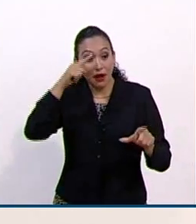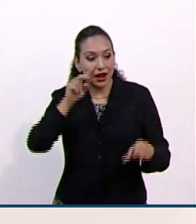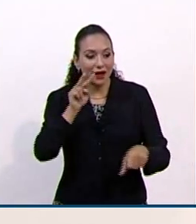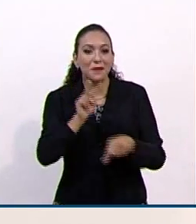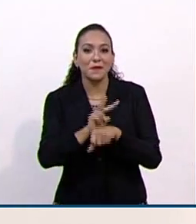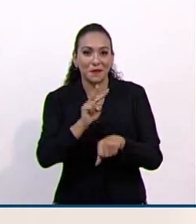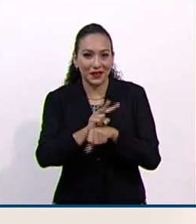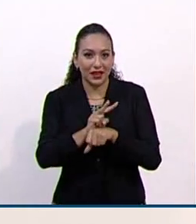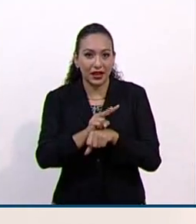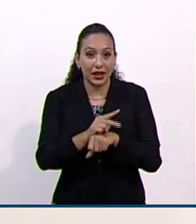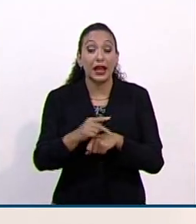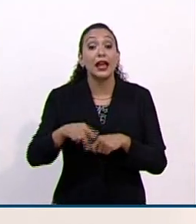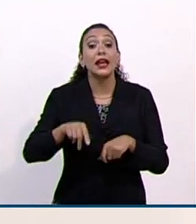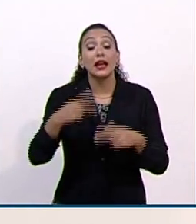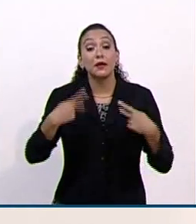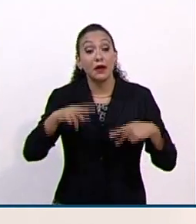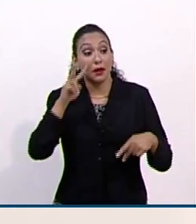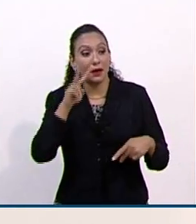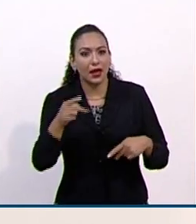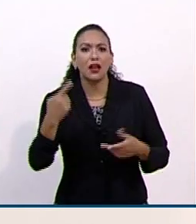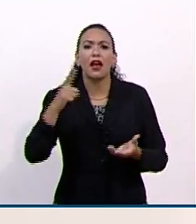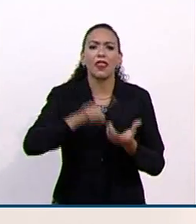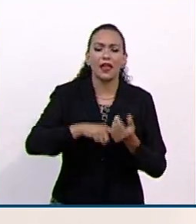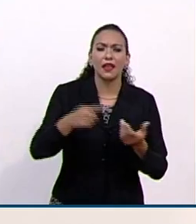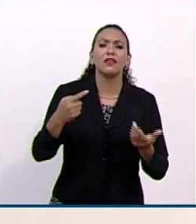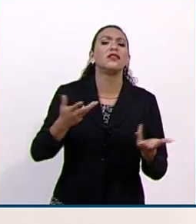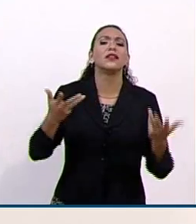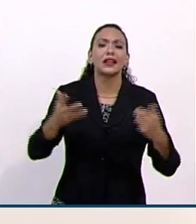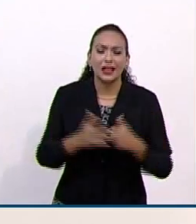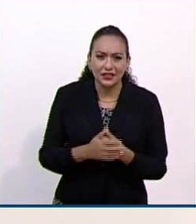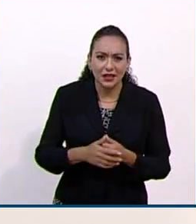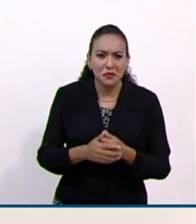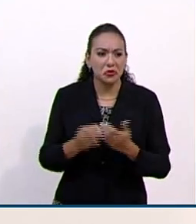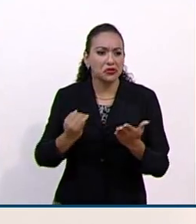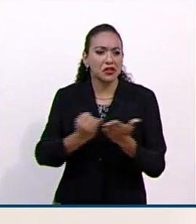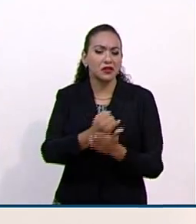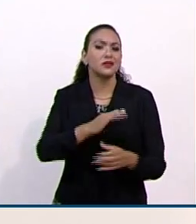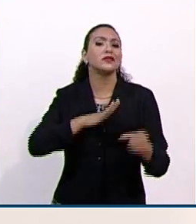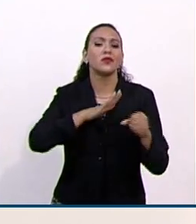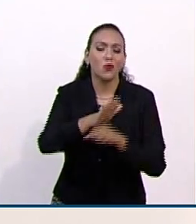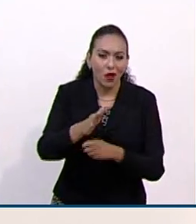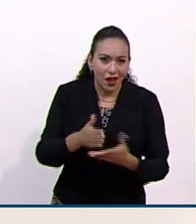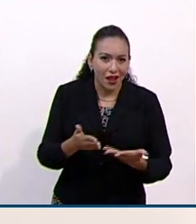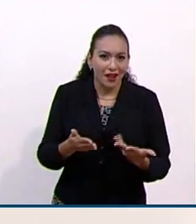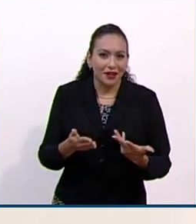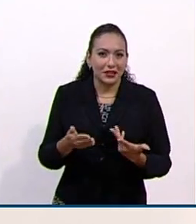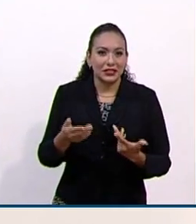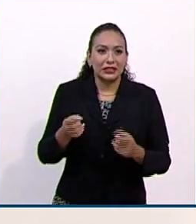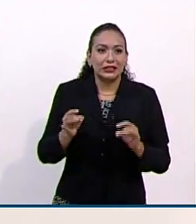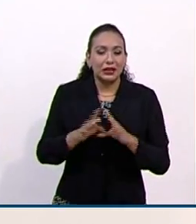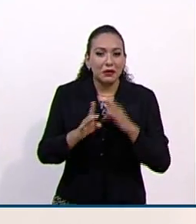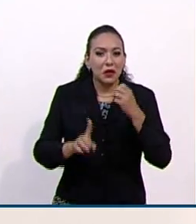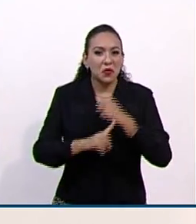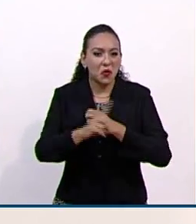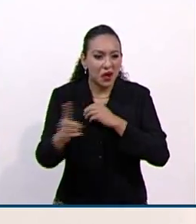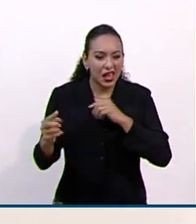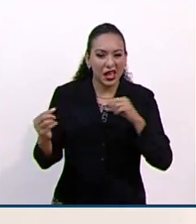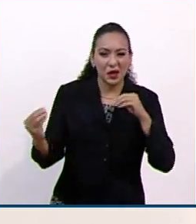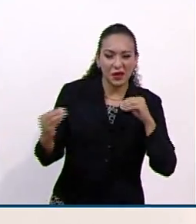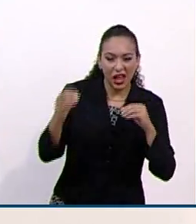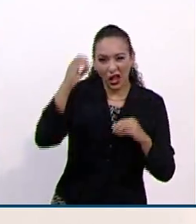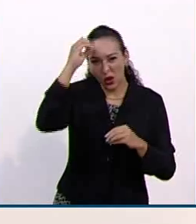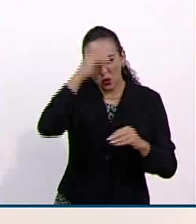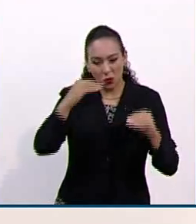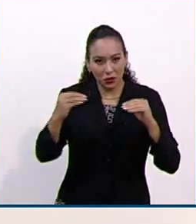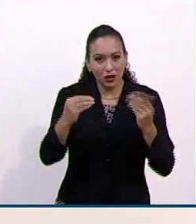estamos resolviendo, qué criterios estamos tomando, si hay alguna contradicción en criterios